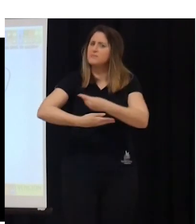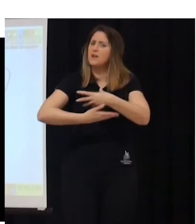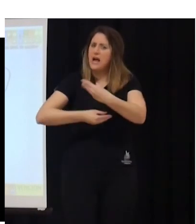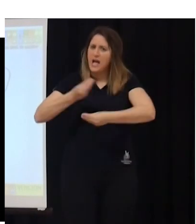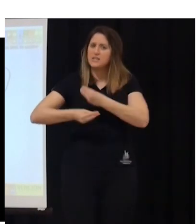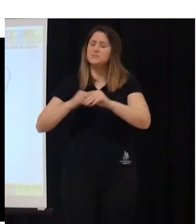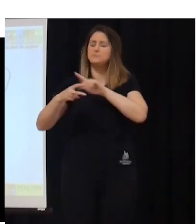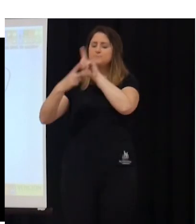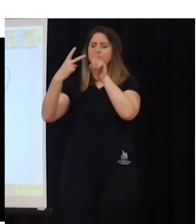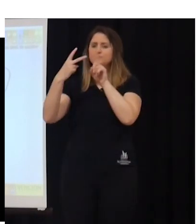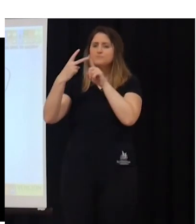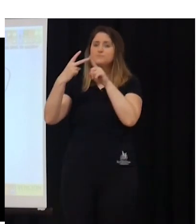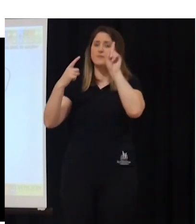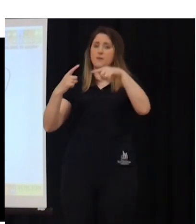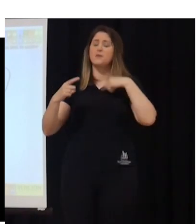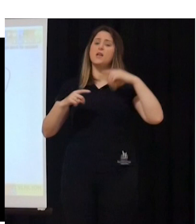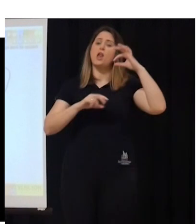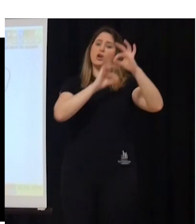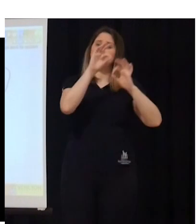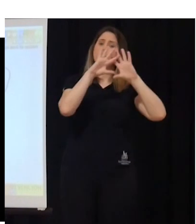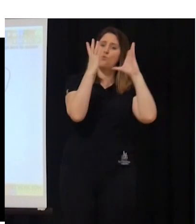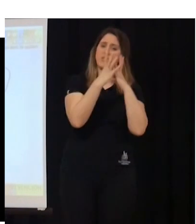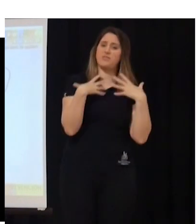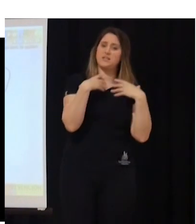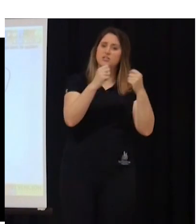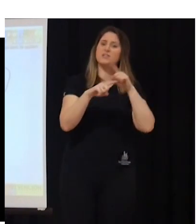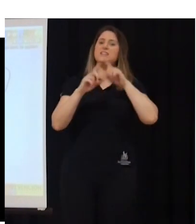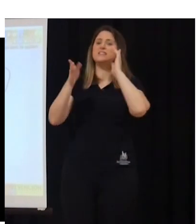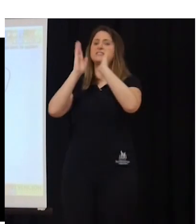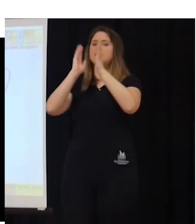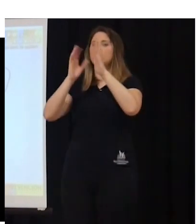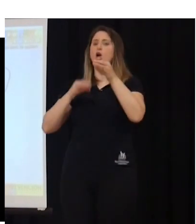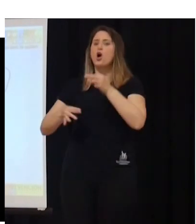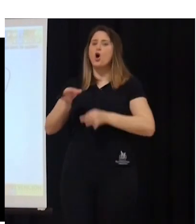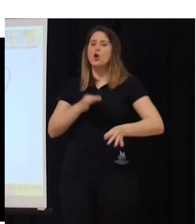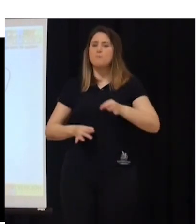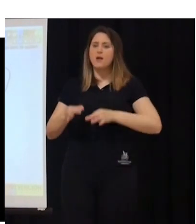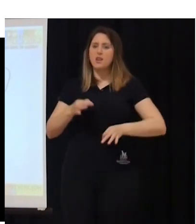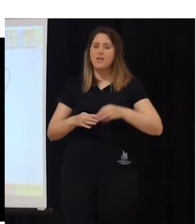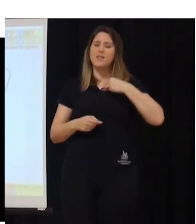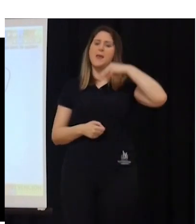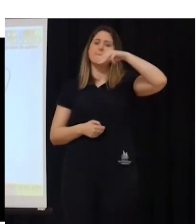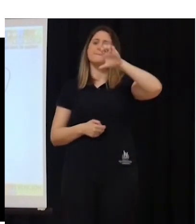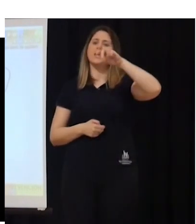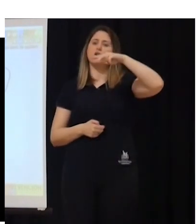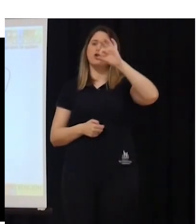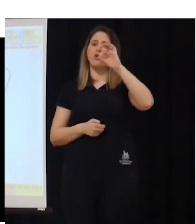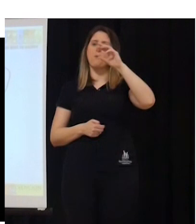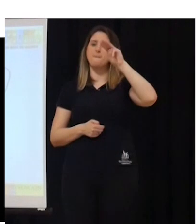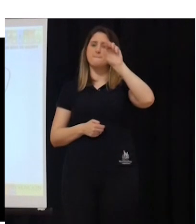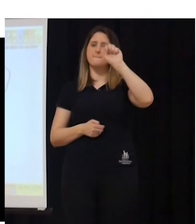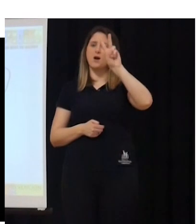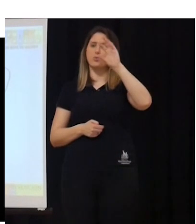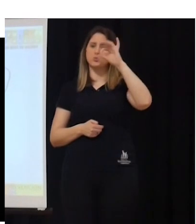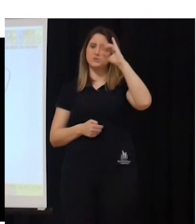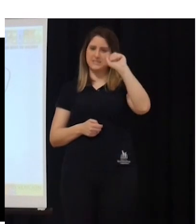lugar, lo que nos dice la OMS respecto a la terapia hormonal sustitutiva de la menopausia es que